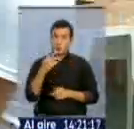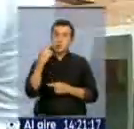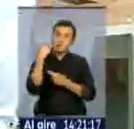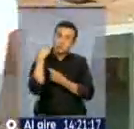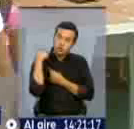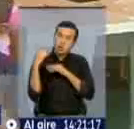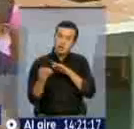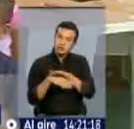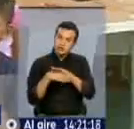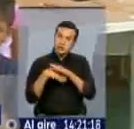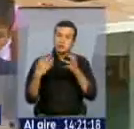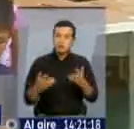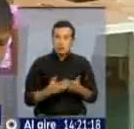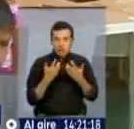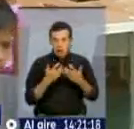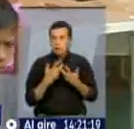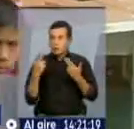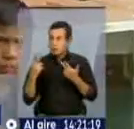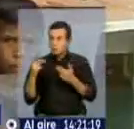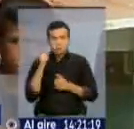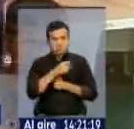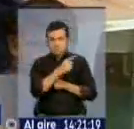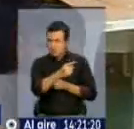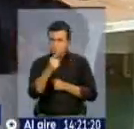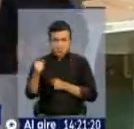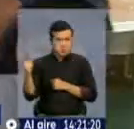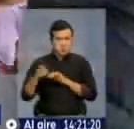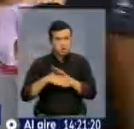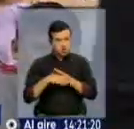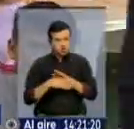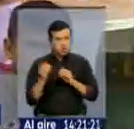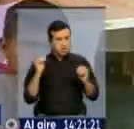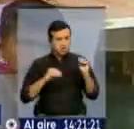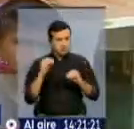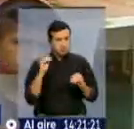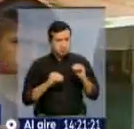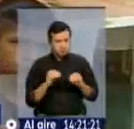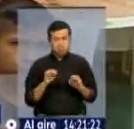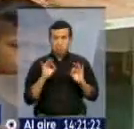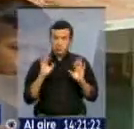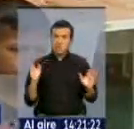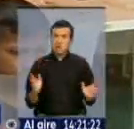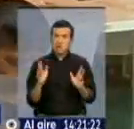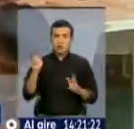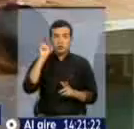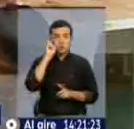de cangrejos, quienes cogen, quienes capturan el cangrejo y más que nada también fomentar